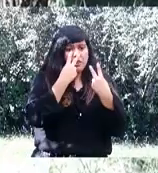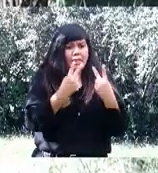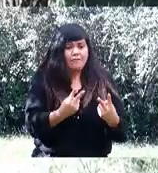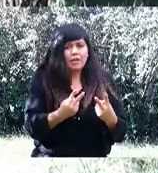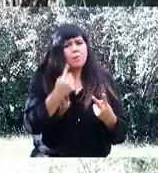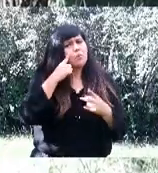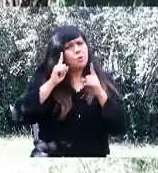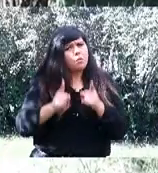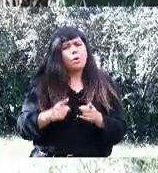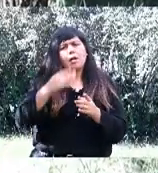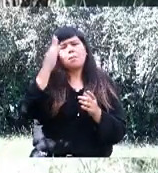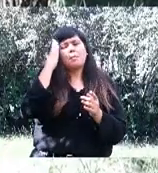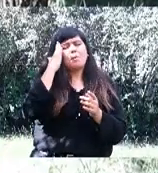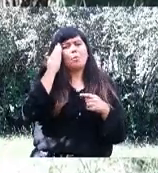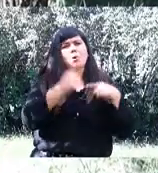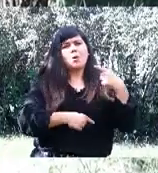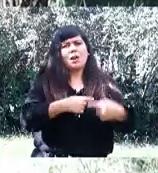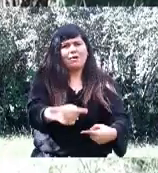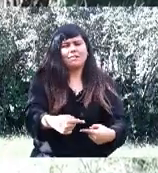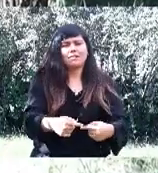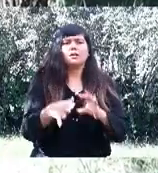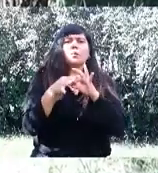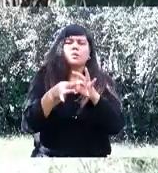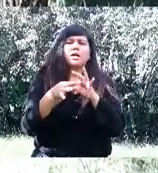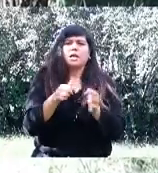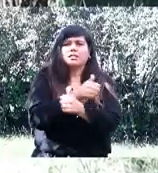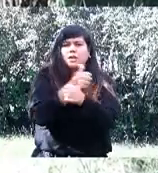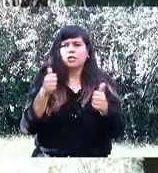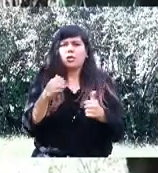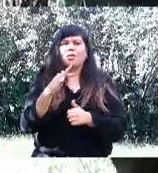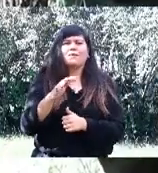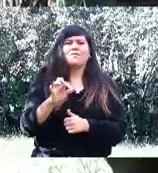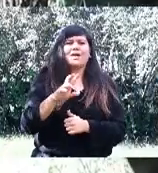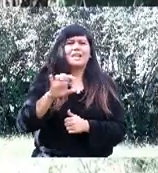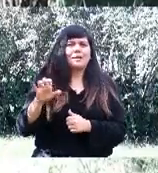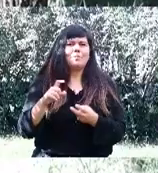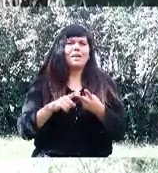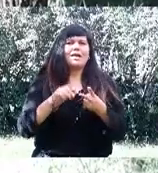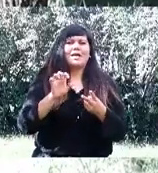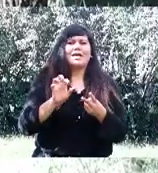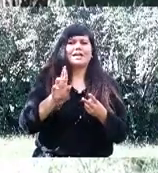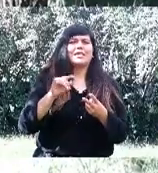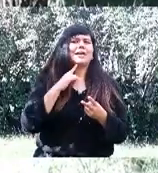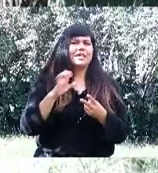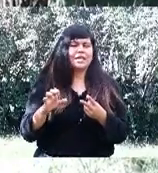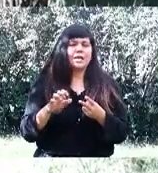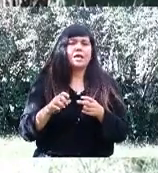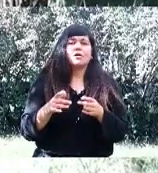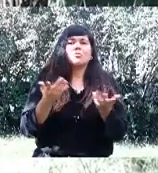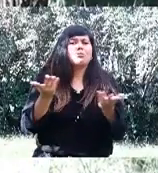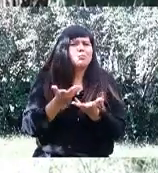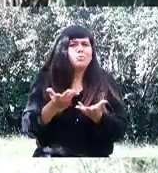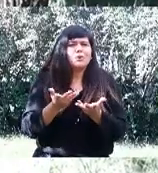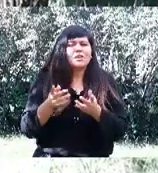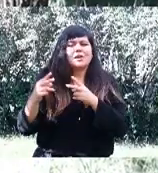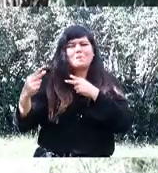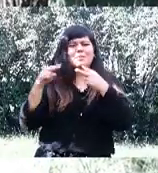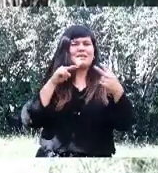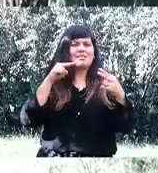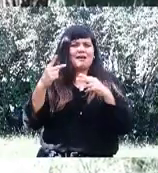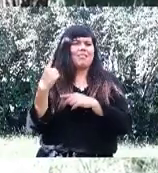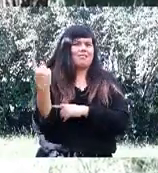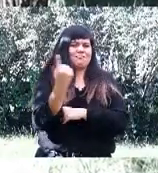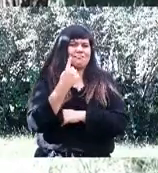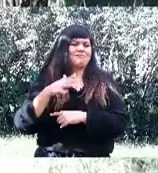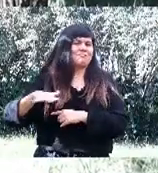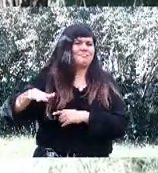también así que muchas gracias a todos y a Felipe y que por tener esta mirada más holística del